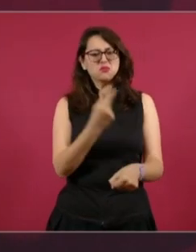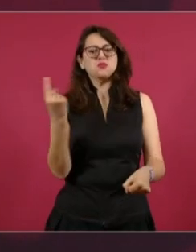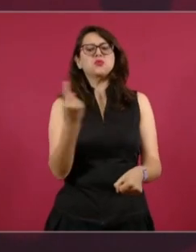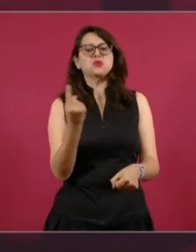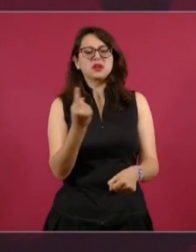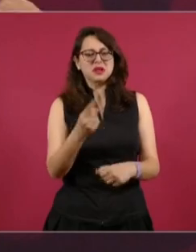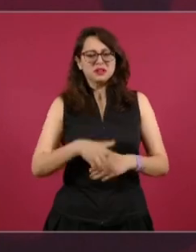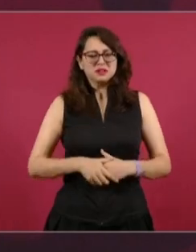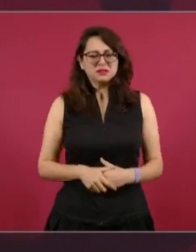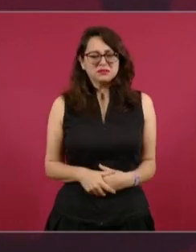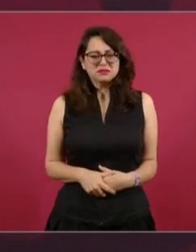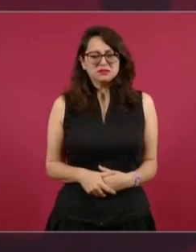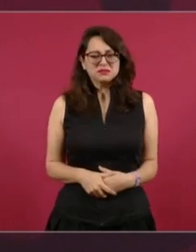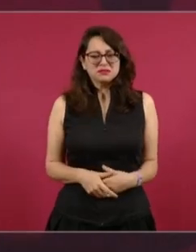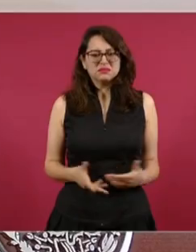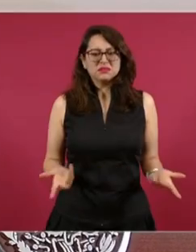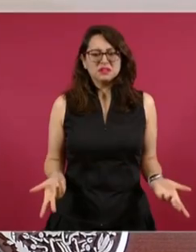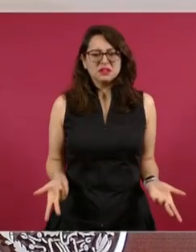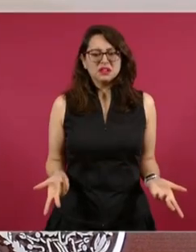Y además que se tenga que pagar.